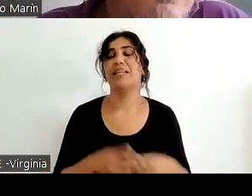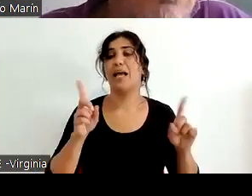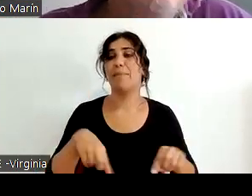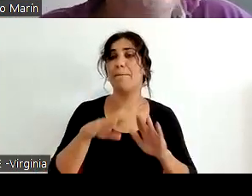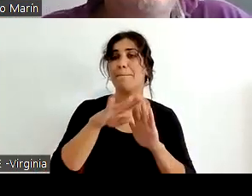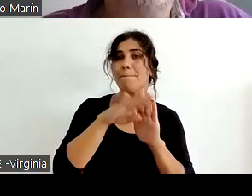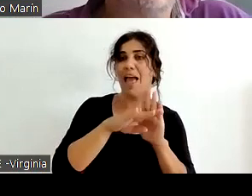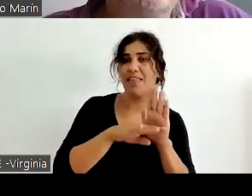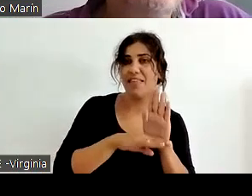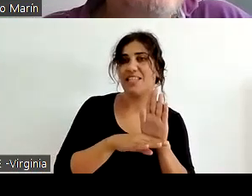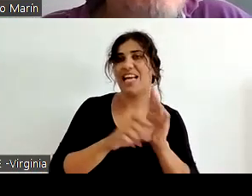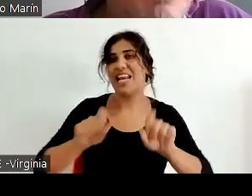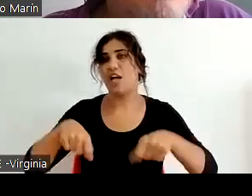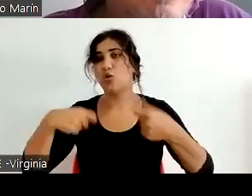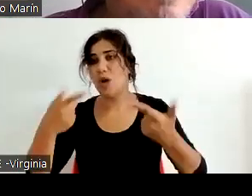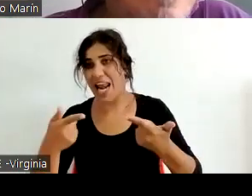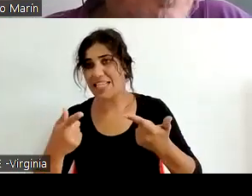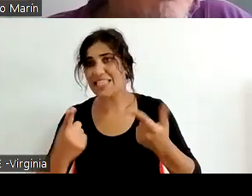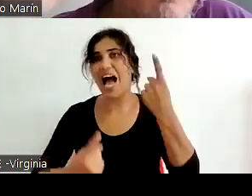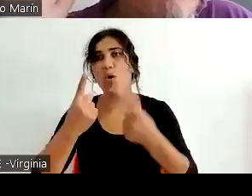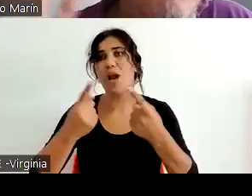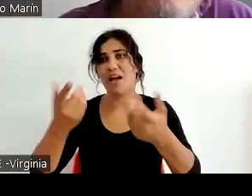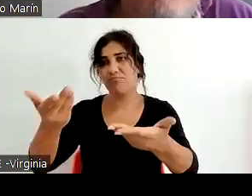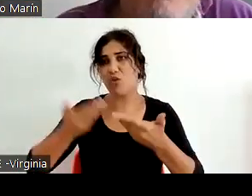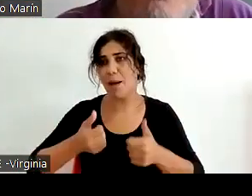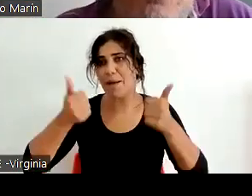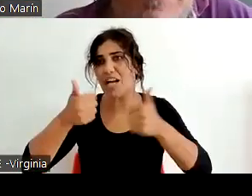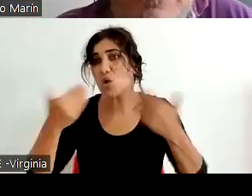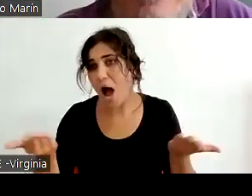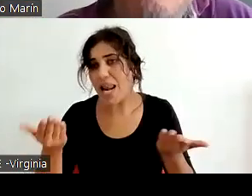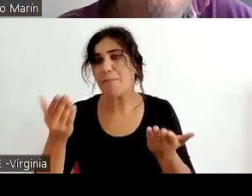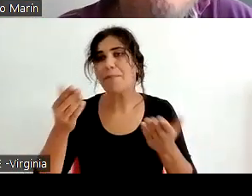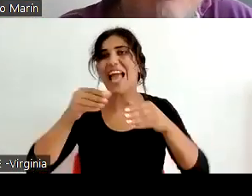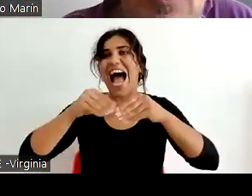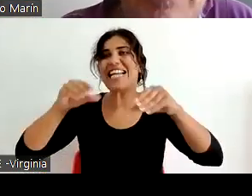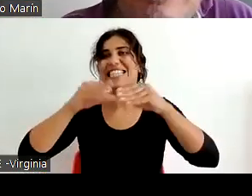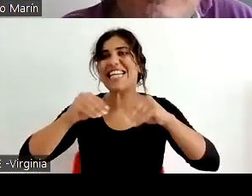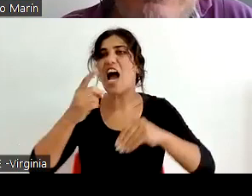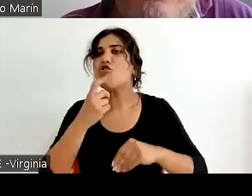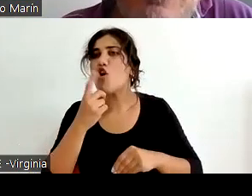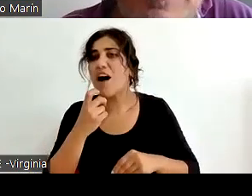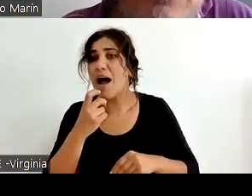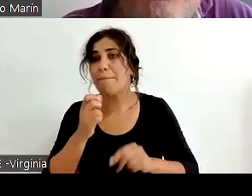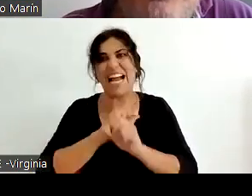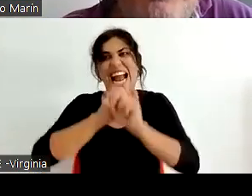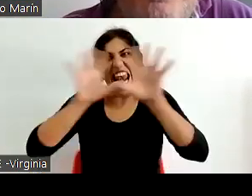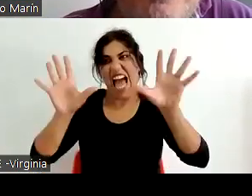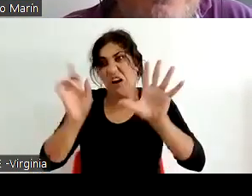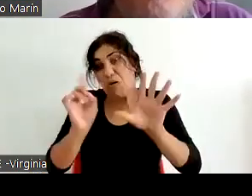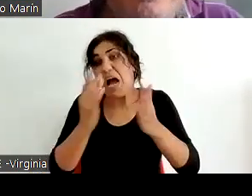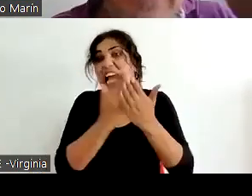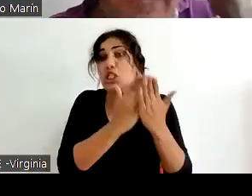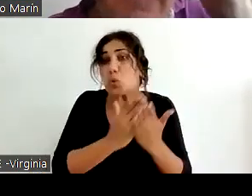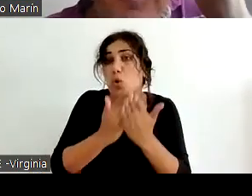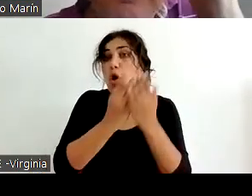parece, no queda claro del todo, pero parece que la arcilla roja podría ayudar a desinflamar un poco la zona. No queda claro del todo, pero hay estudios en ese